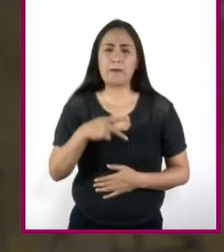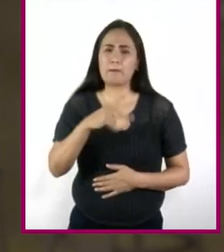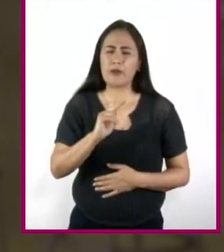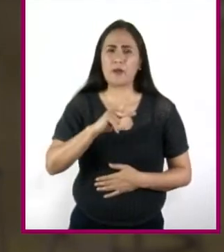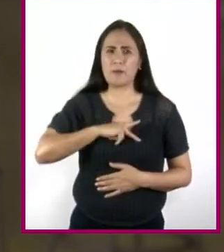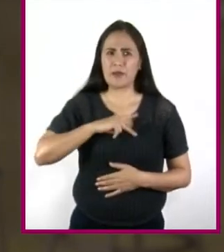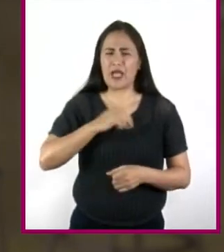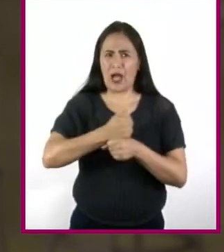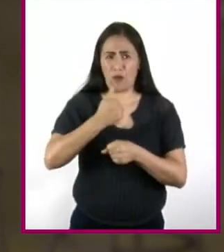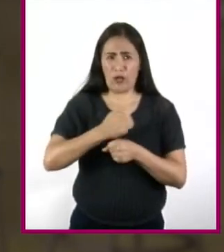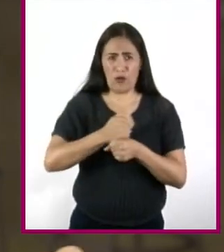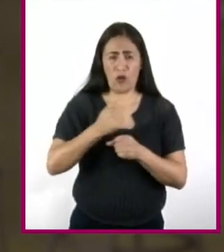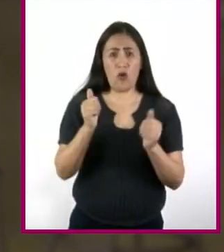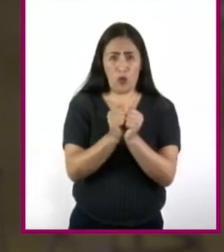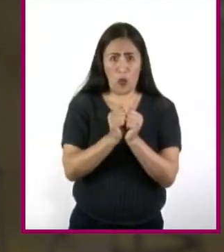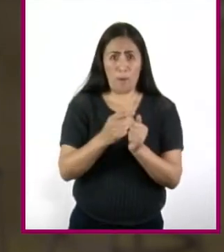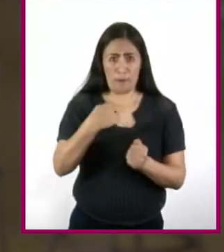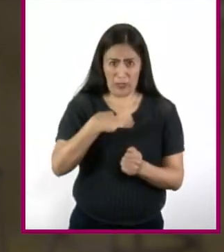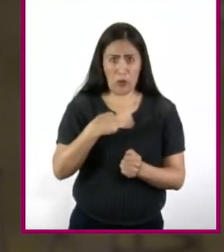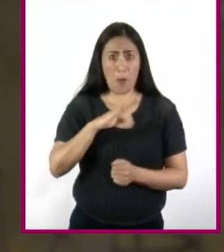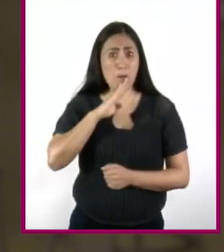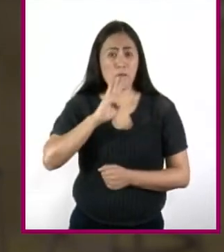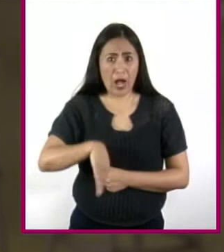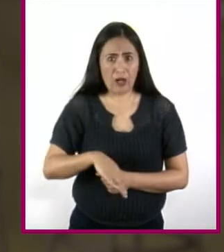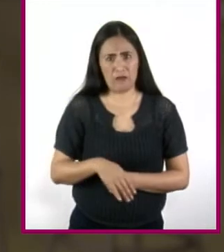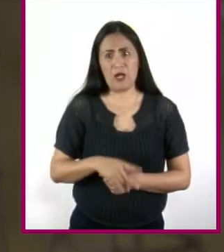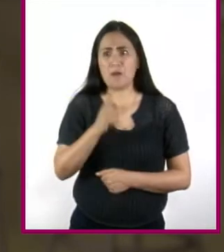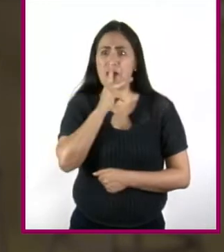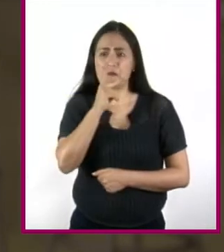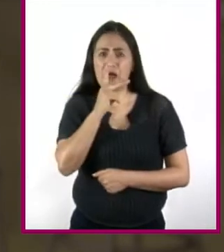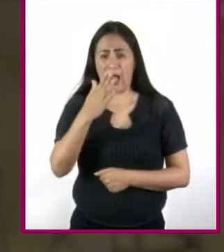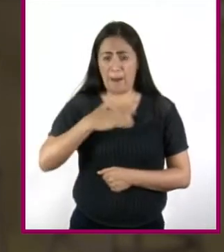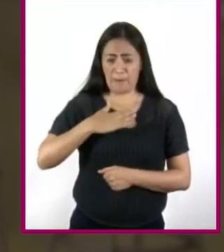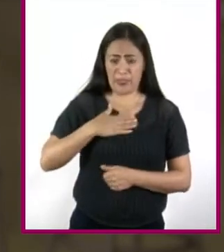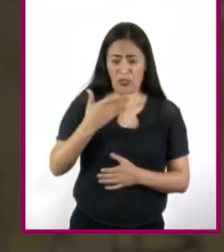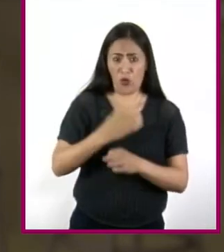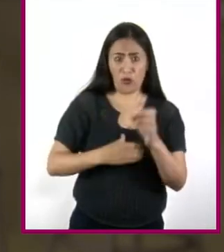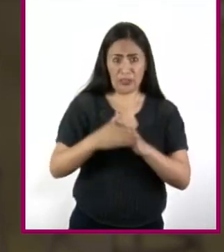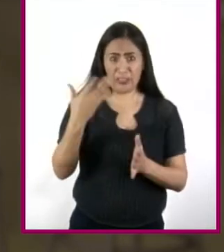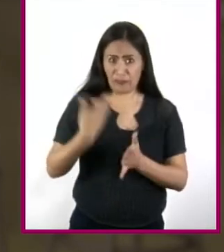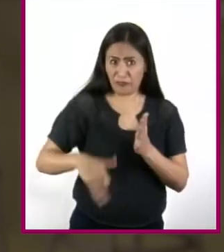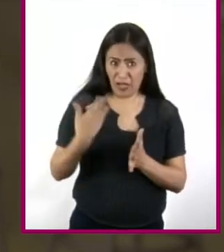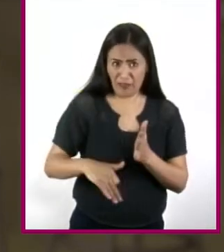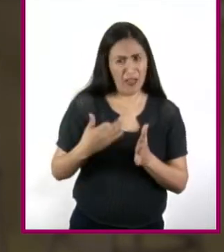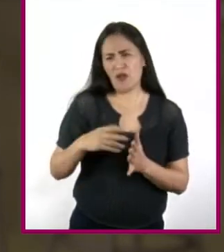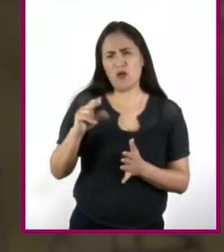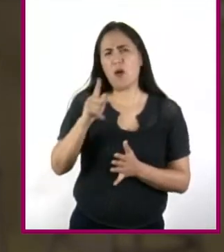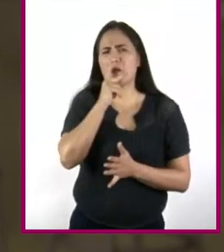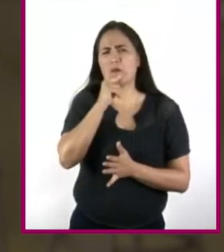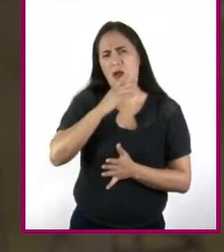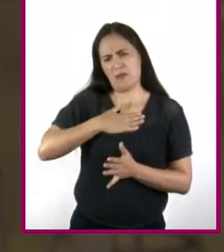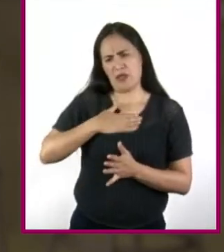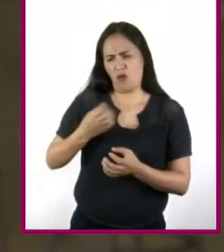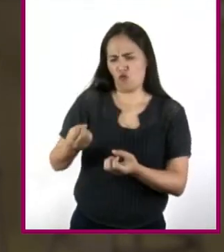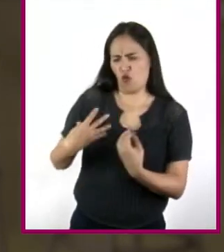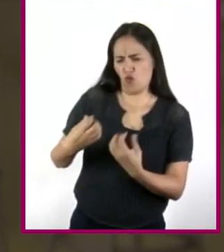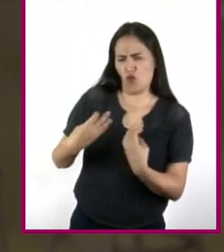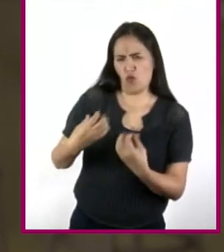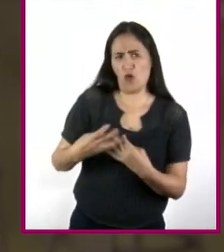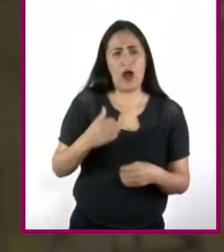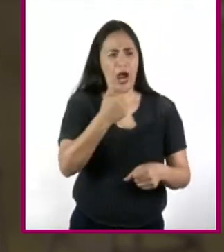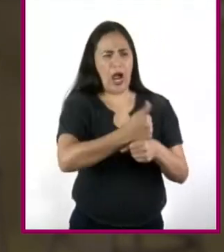nunca fue malo conmigo. Yo no tengo las carencias de mi papá, porque él sí me ha dado todo lo que me hace falta. Y mi